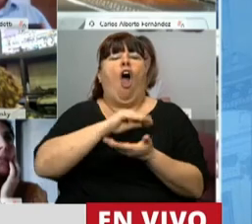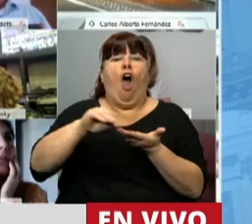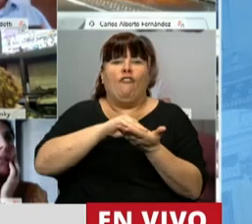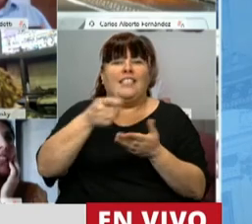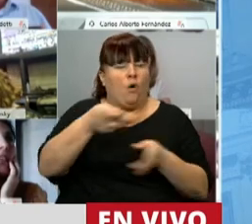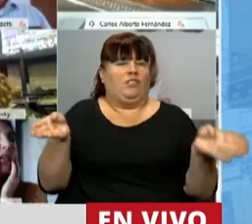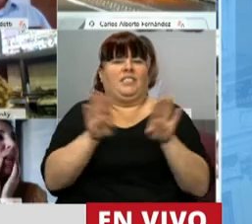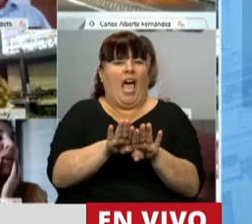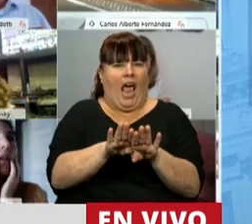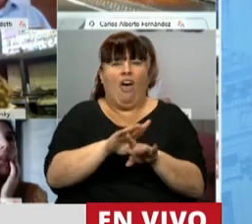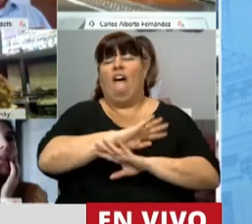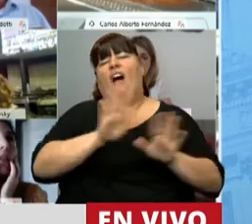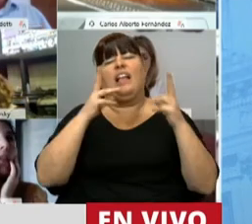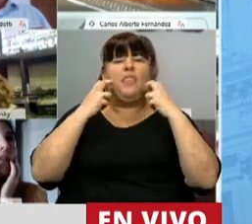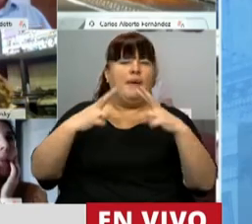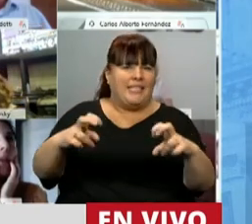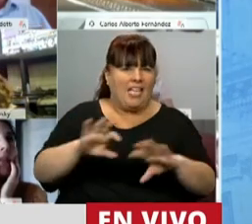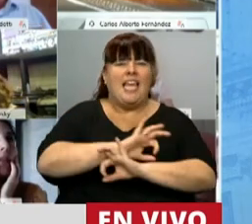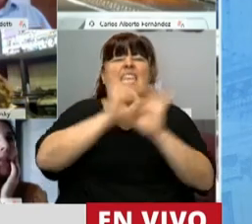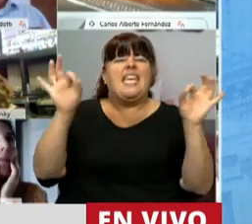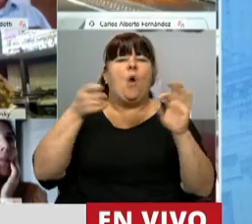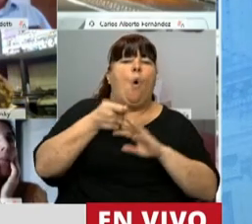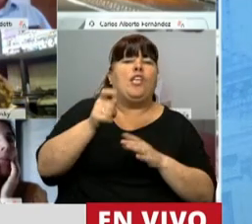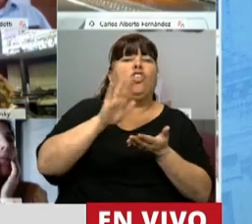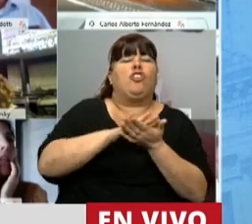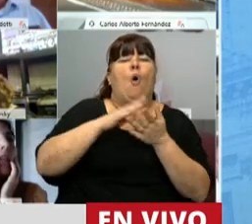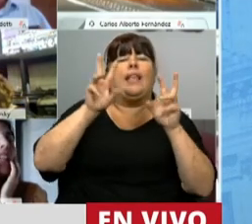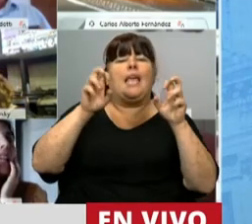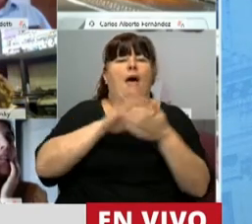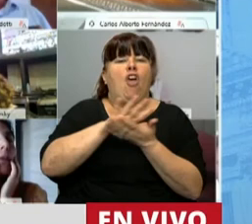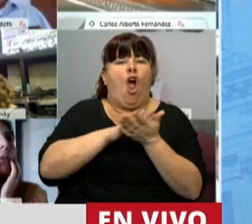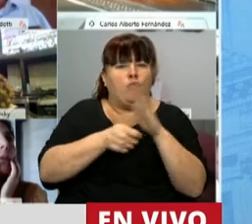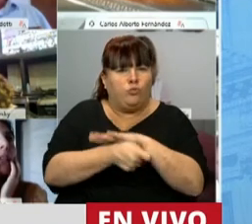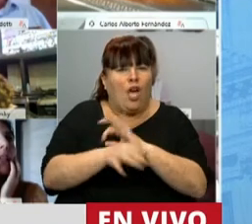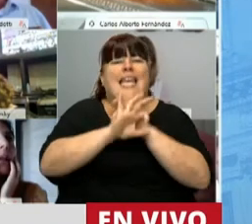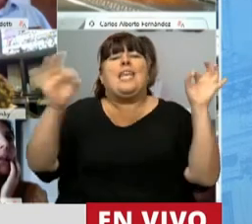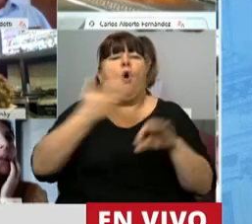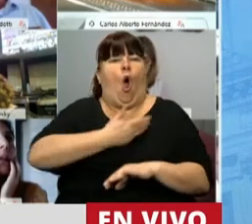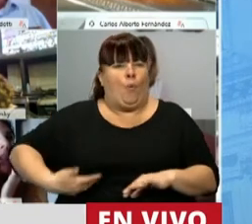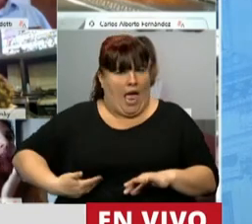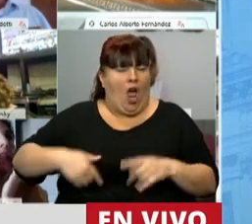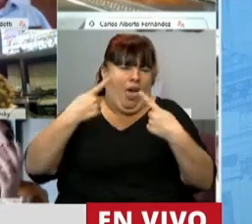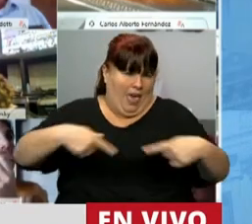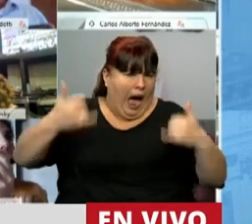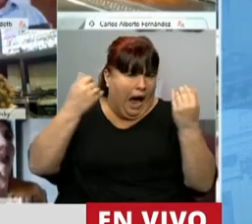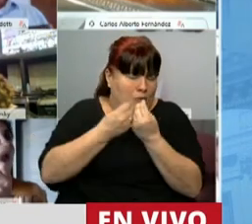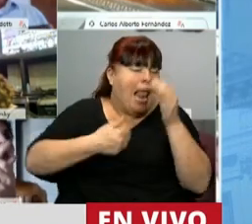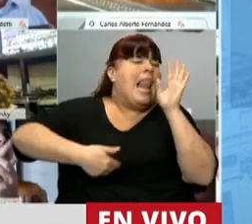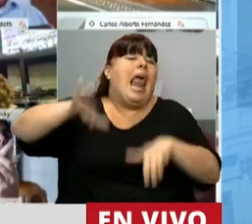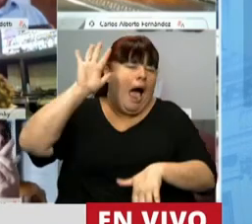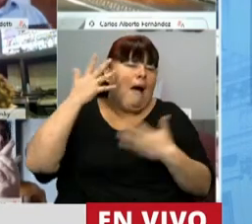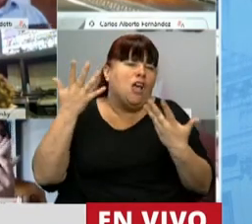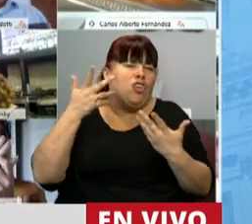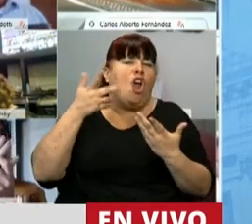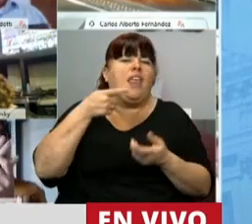de Litigios y no investigar más a nadie en ninguna causa de corrupción. De ningún gobierno, hay varias, por supuesto, la mayoría